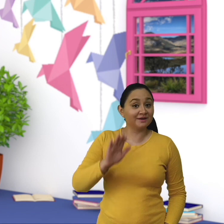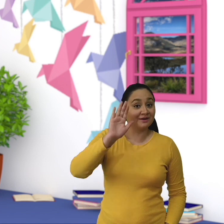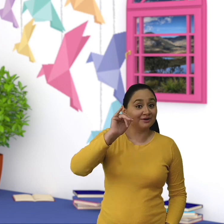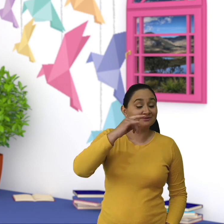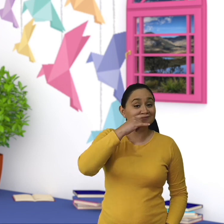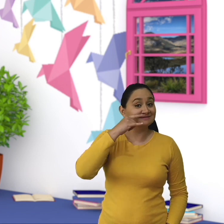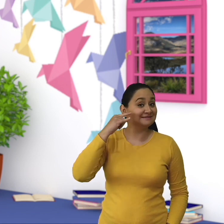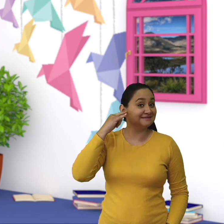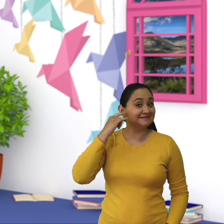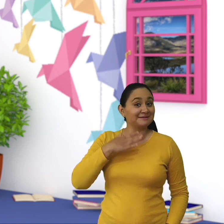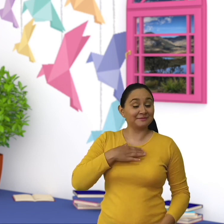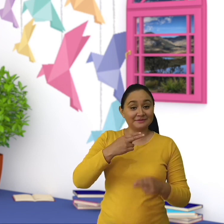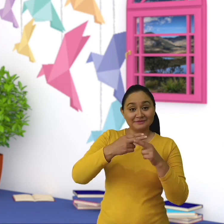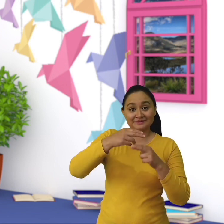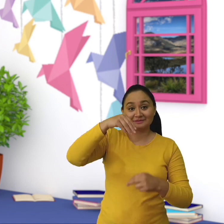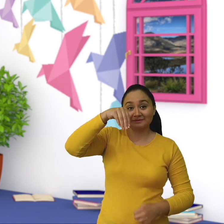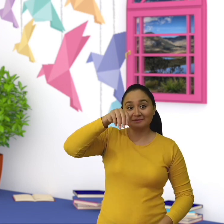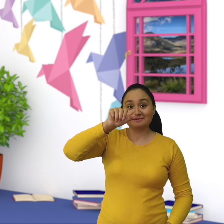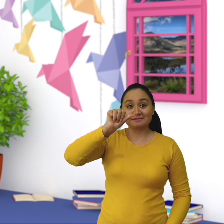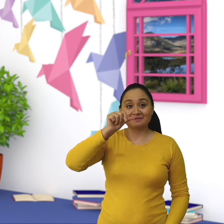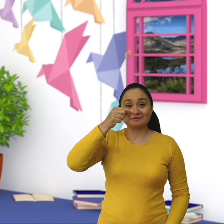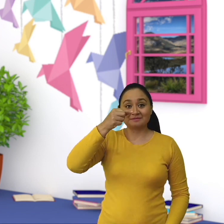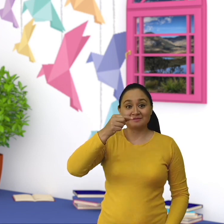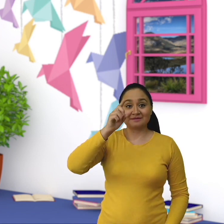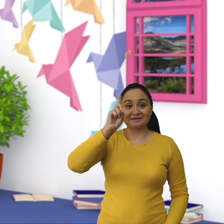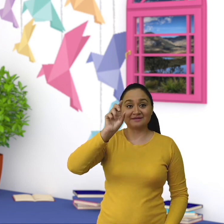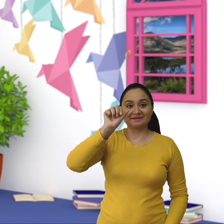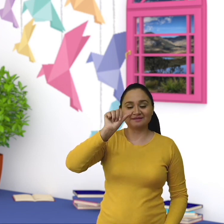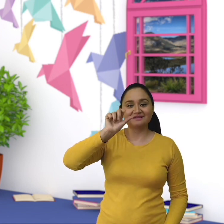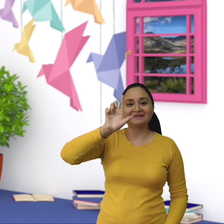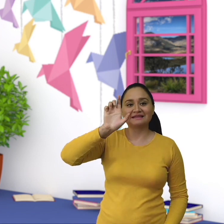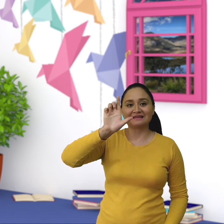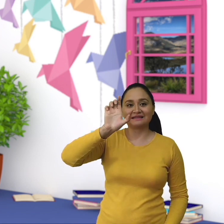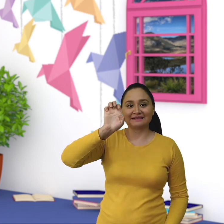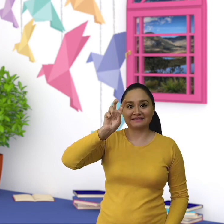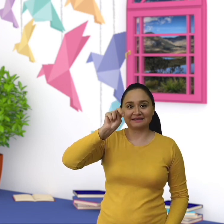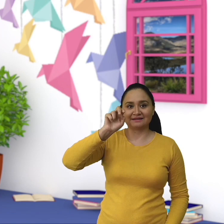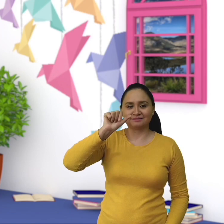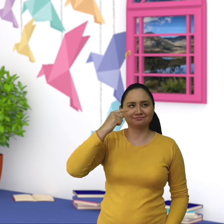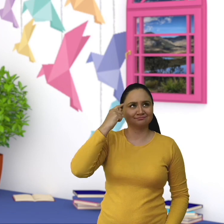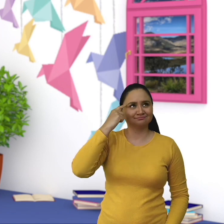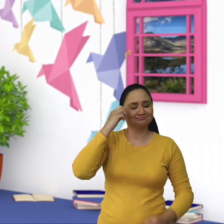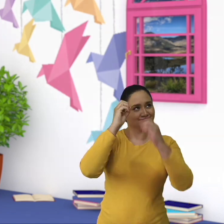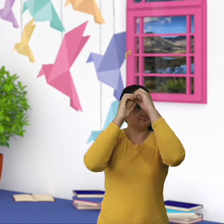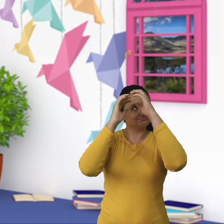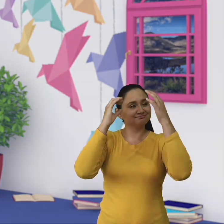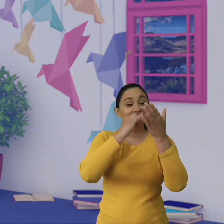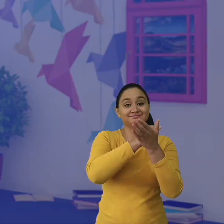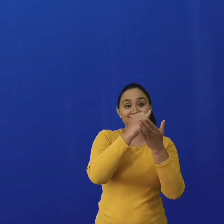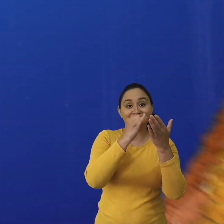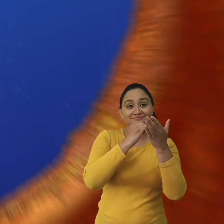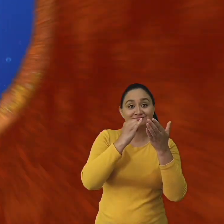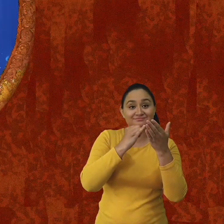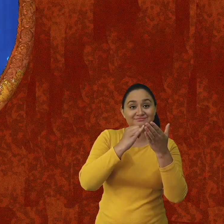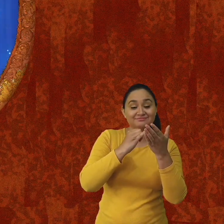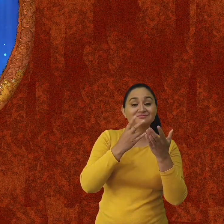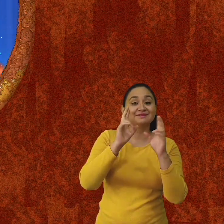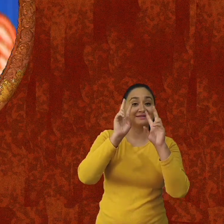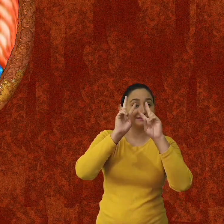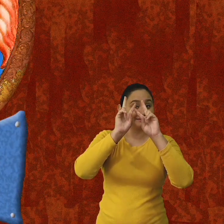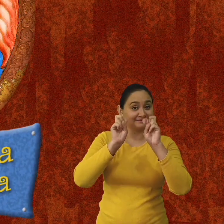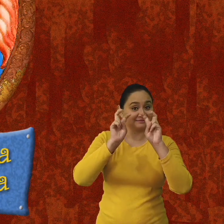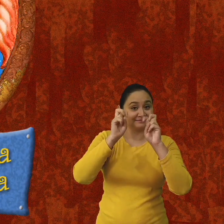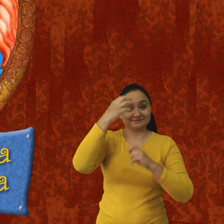Hola niñas y niños, soy Magdalena Novoa, la autora del cuento La princesita de la botella, ilustrado por Janet Verde